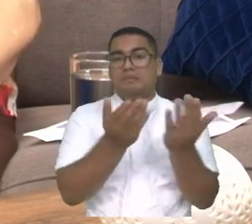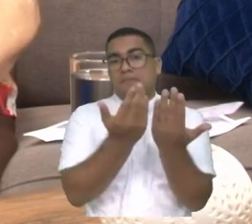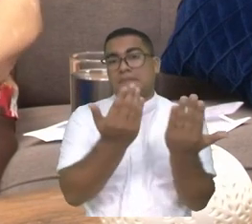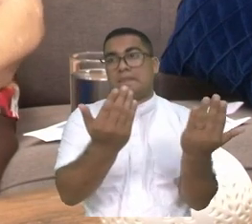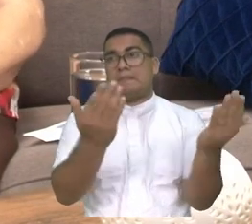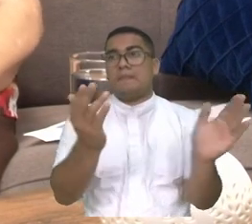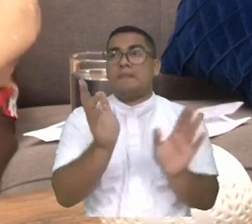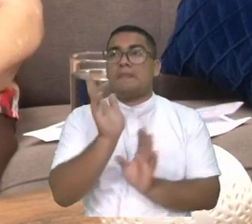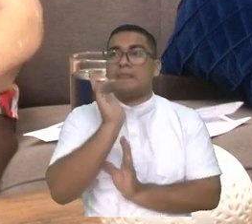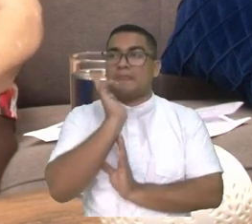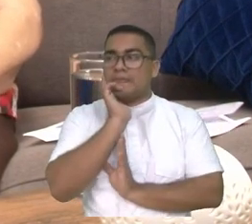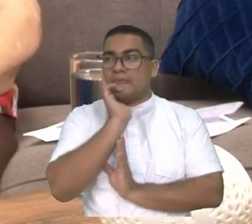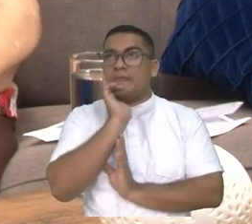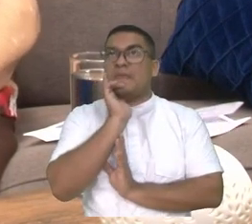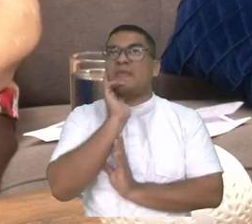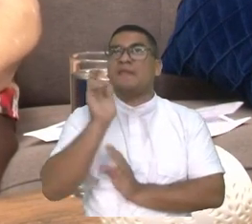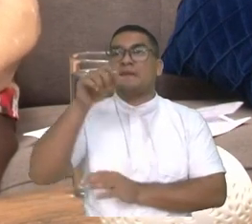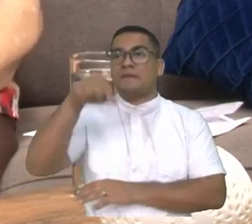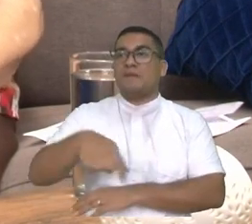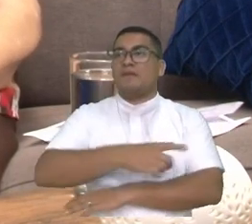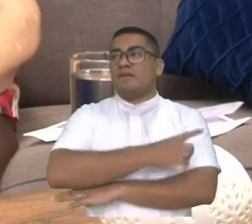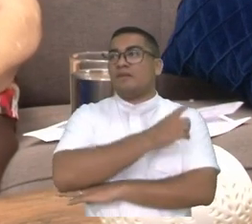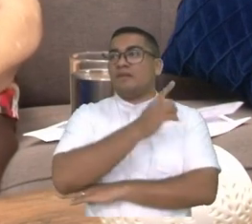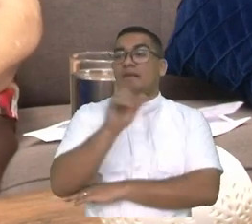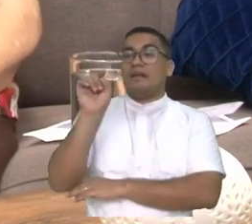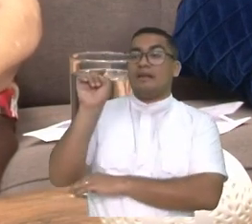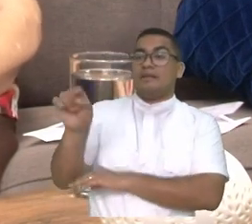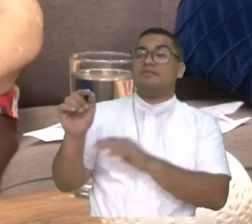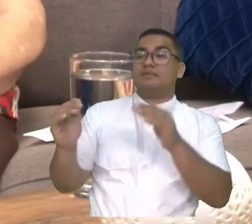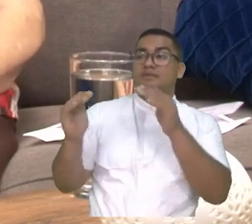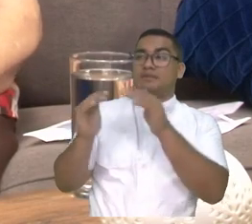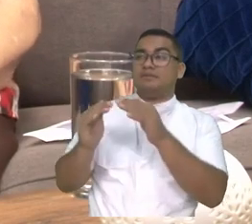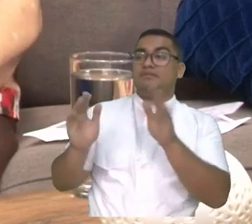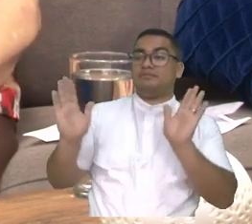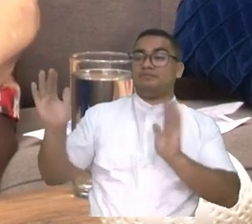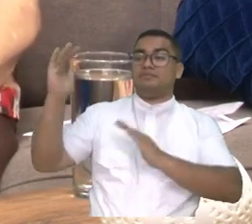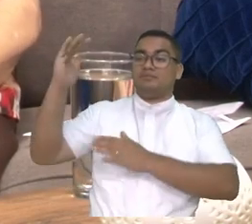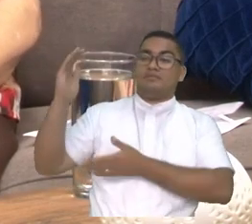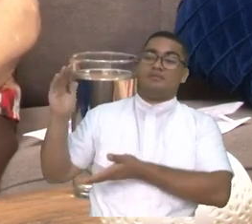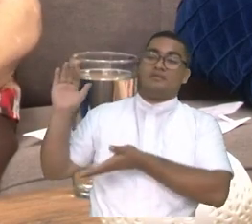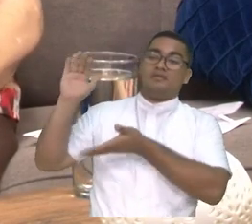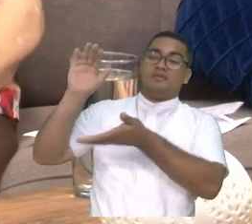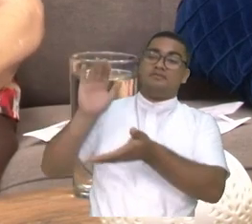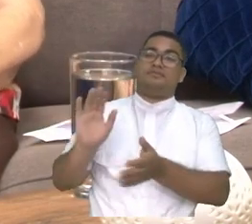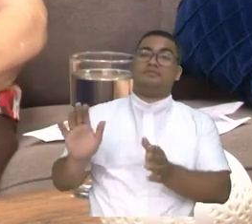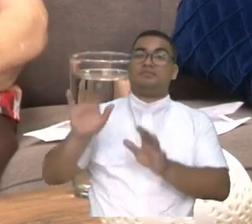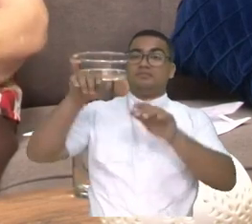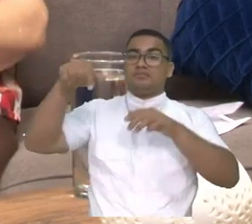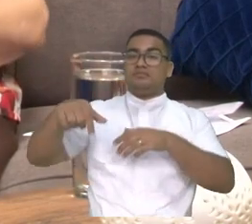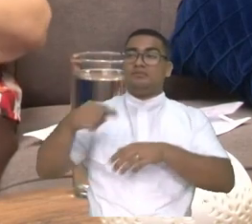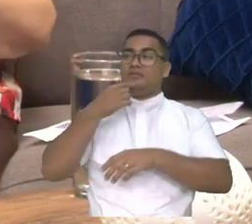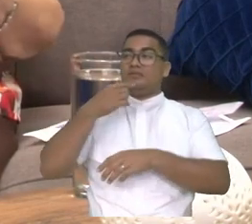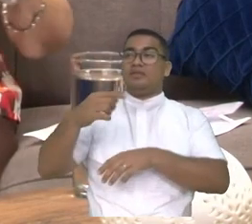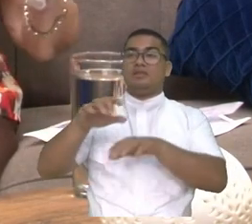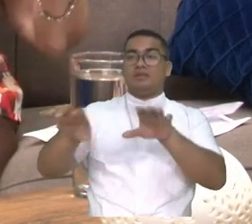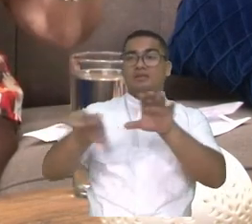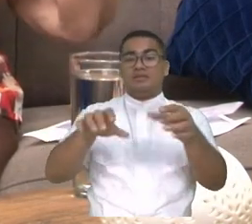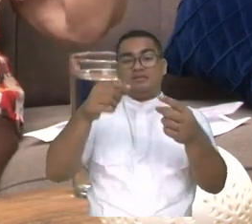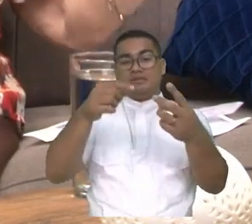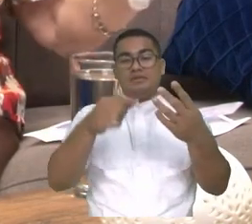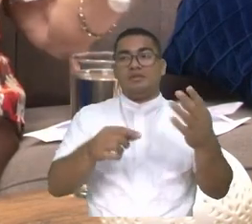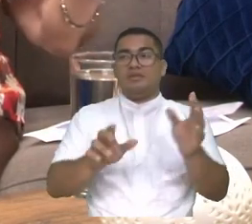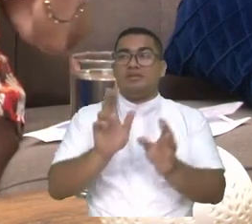Rubén Darío. Hoy allí es la entrega del premio, el cierre de estas